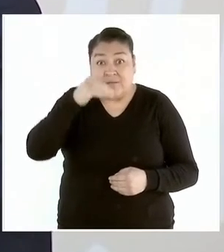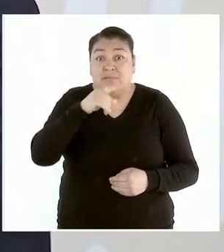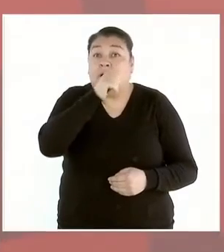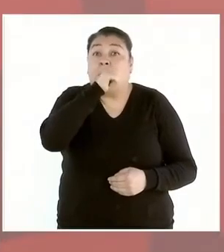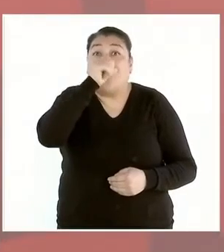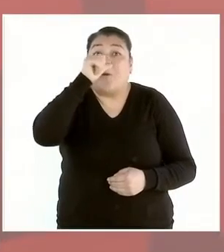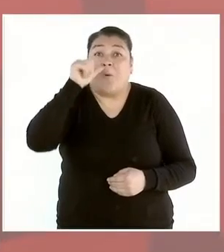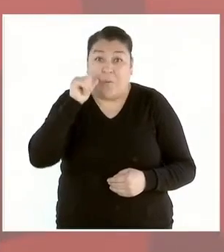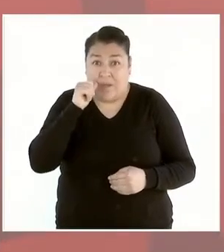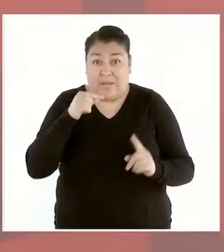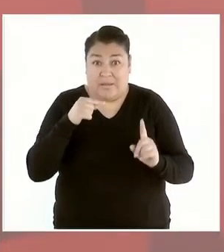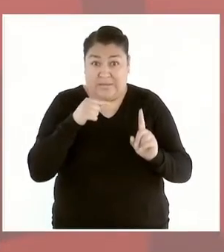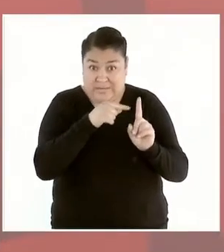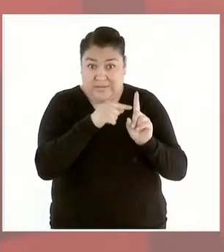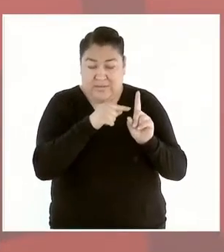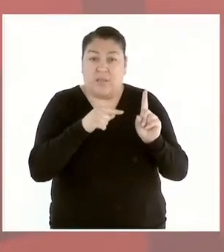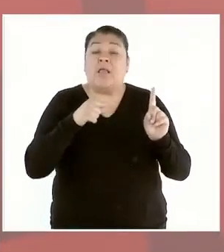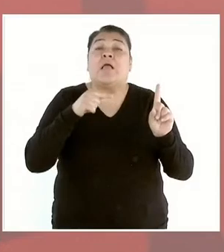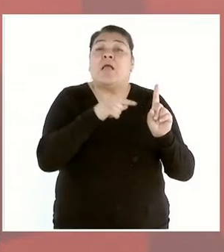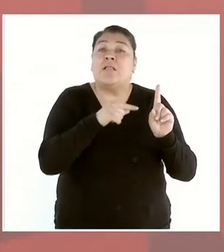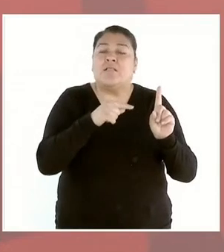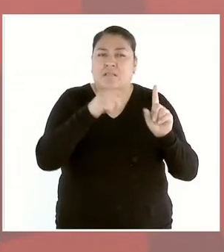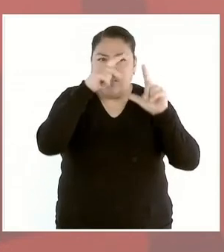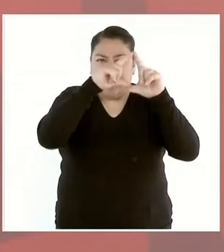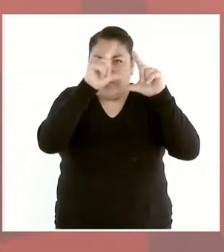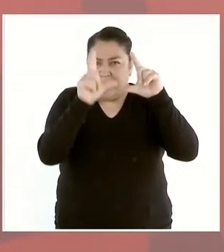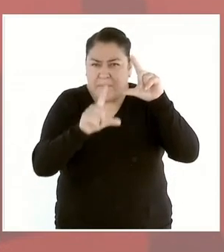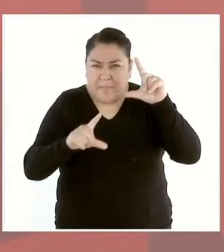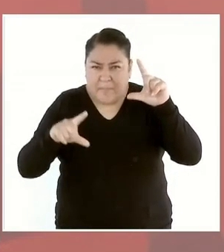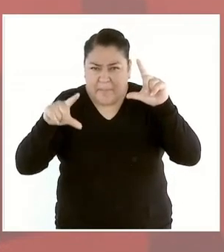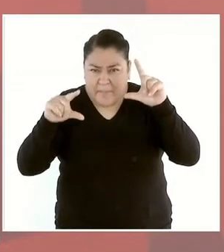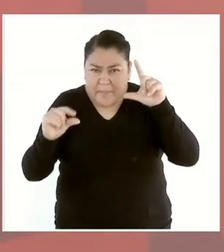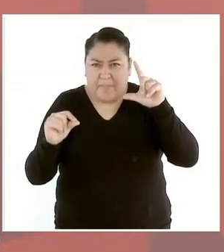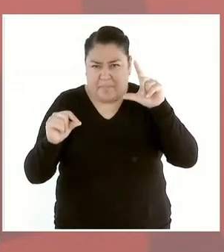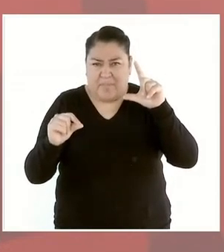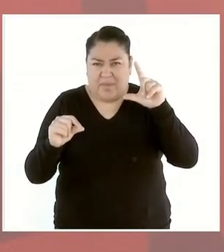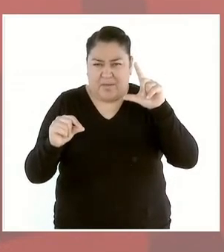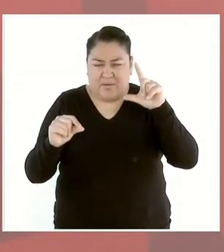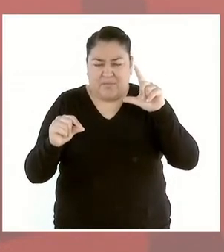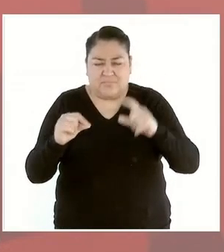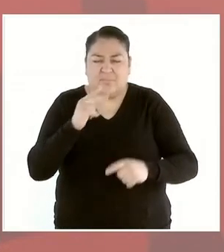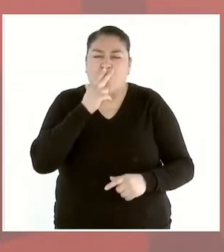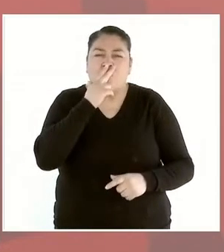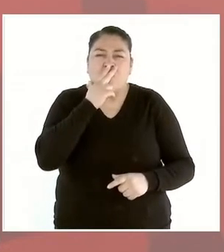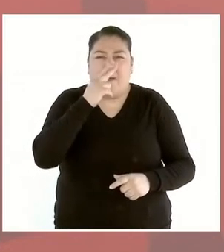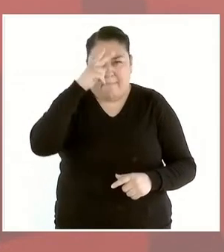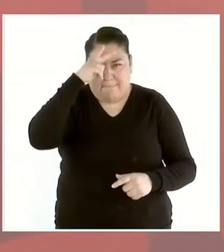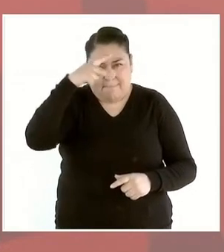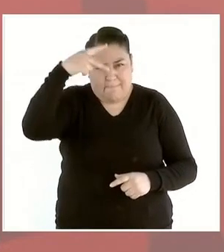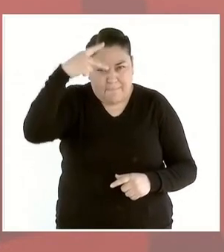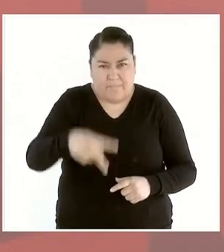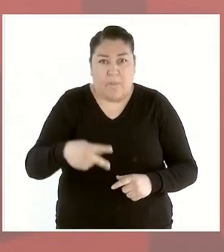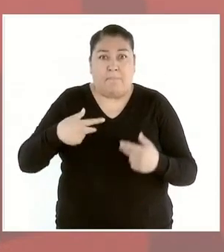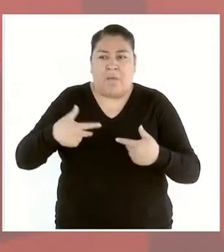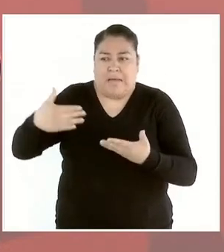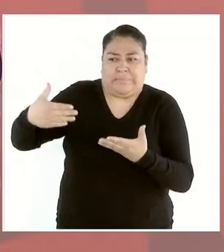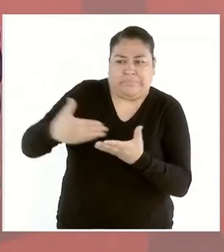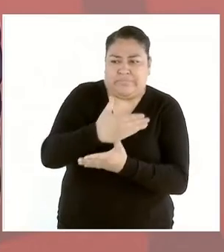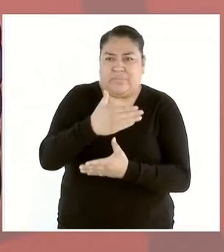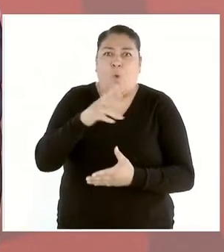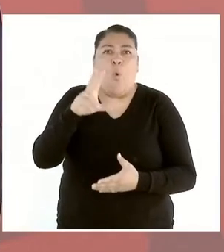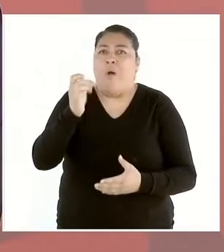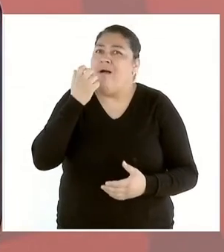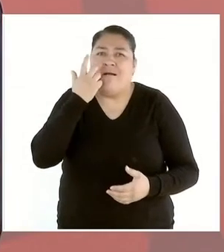y ésta nación nuestro méxico fuera invadido